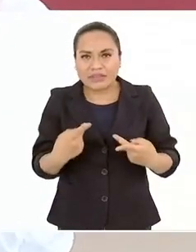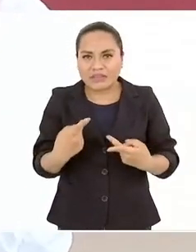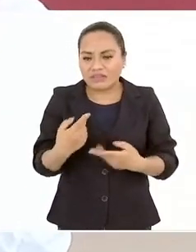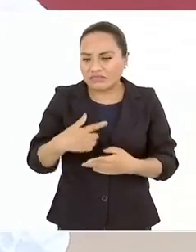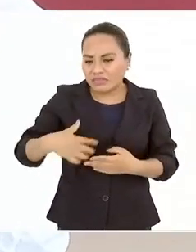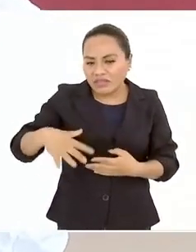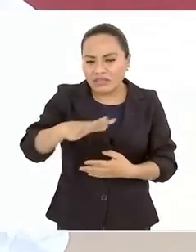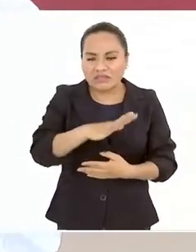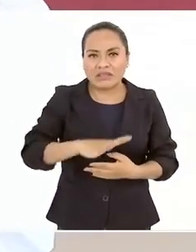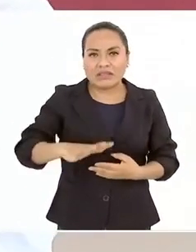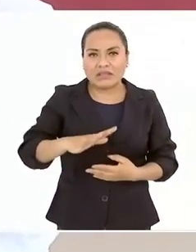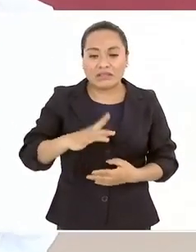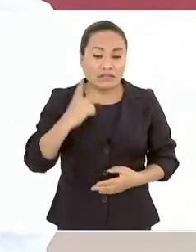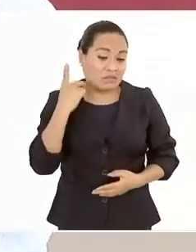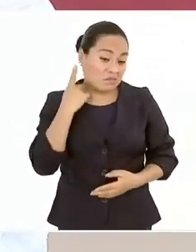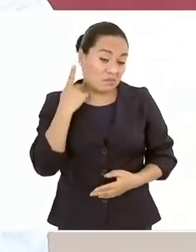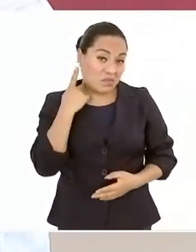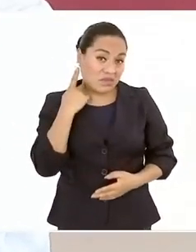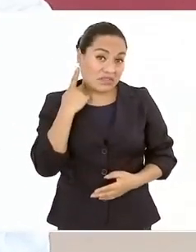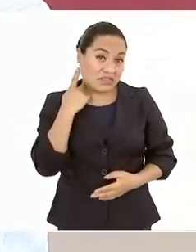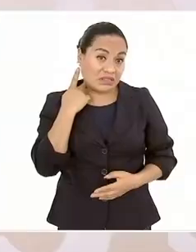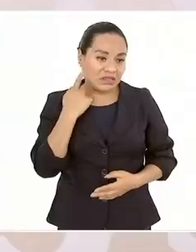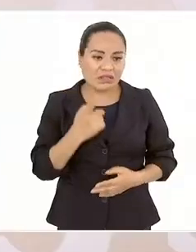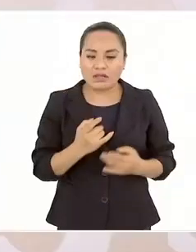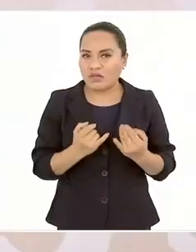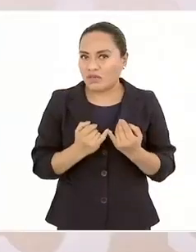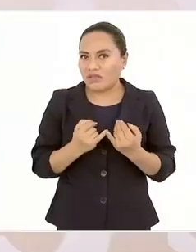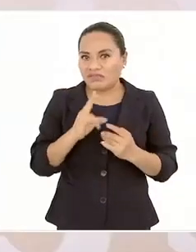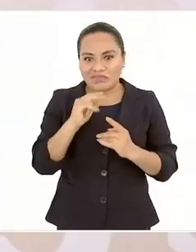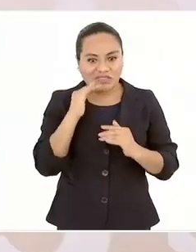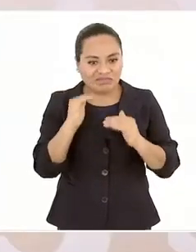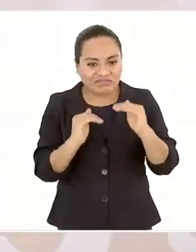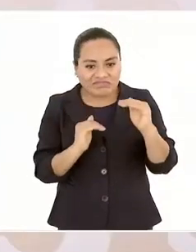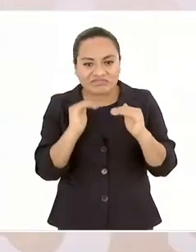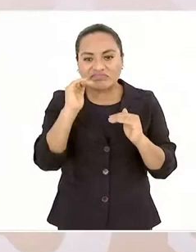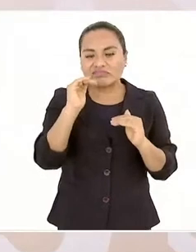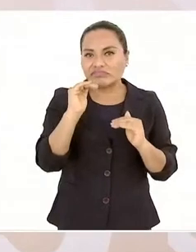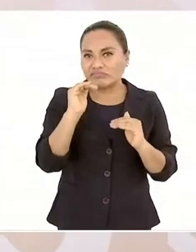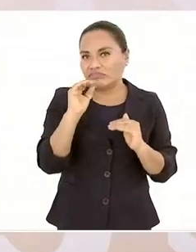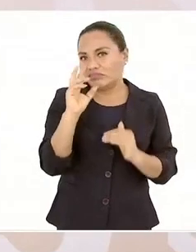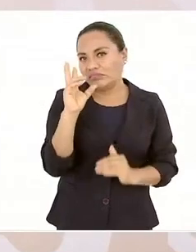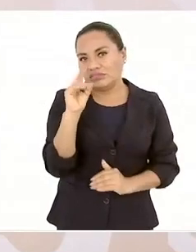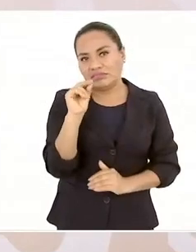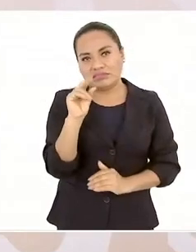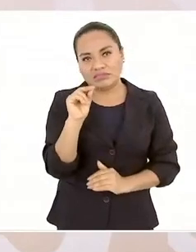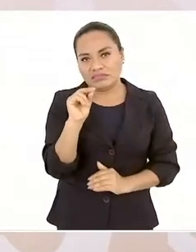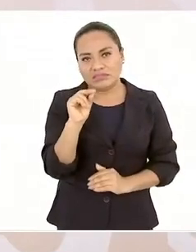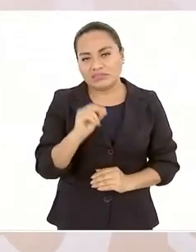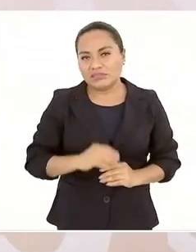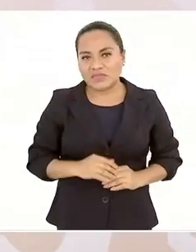y para nada hegemonía en lo bélico.